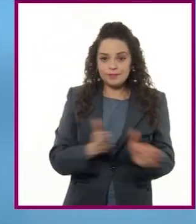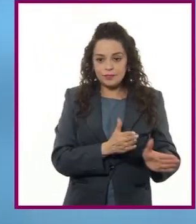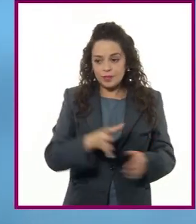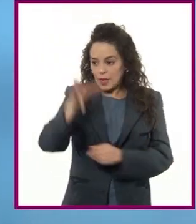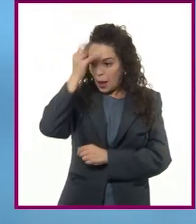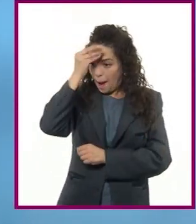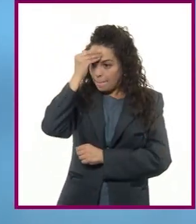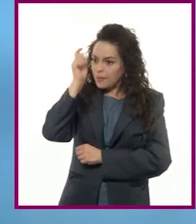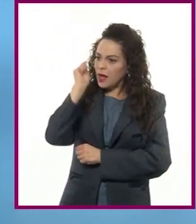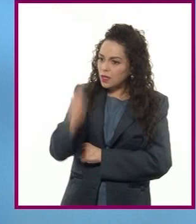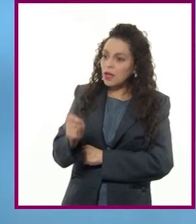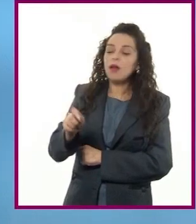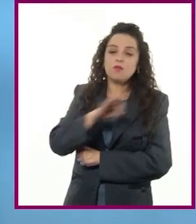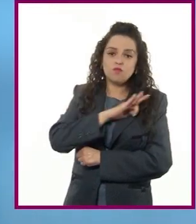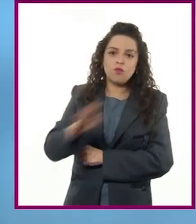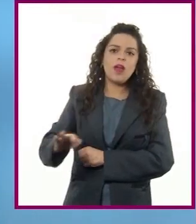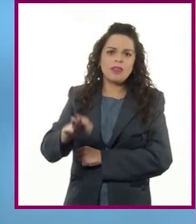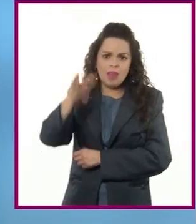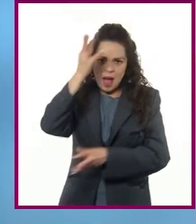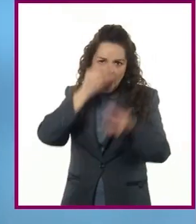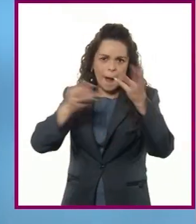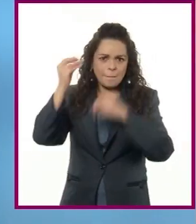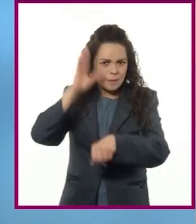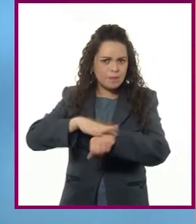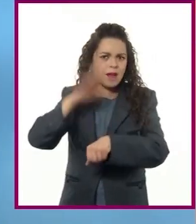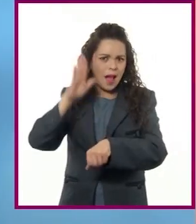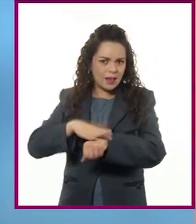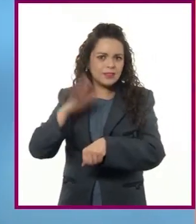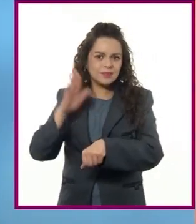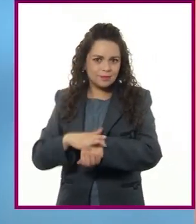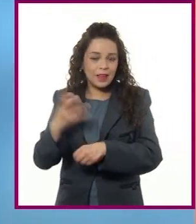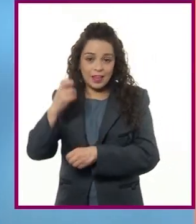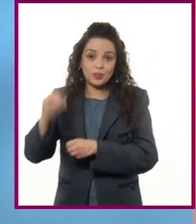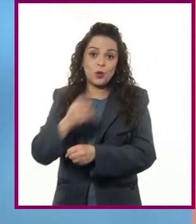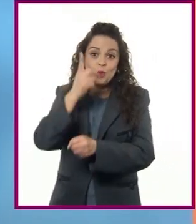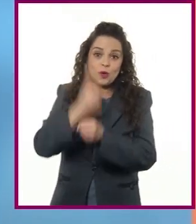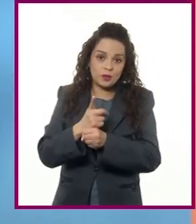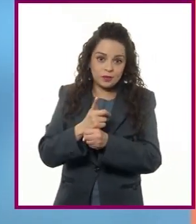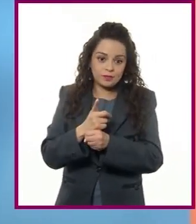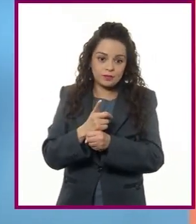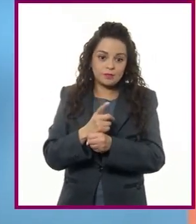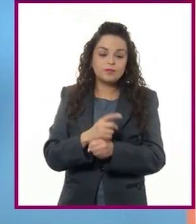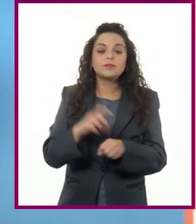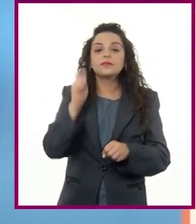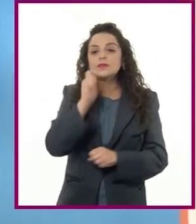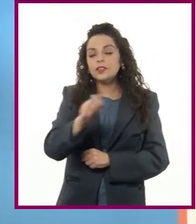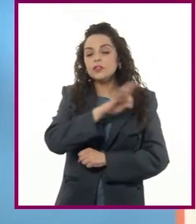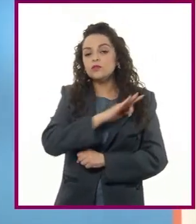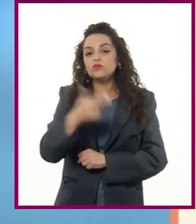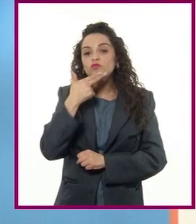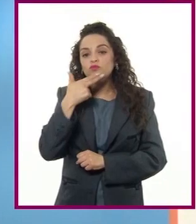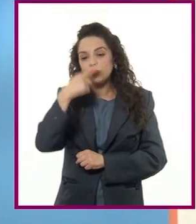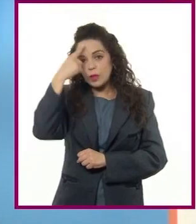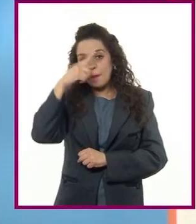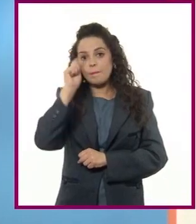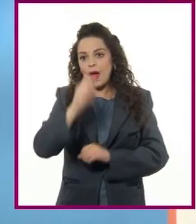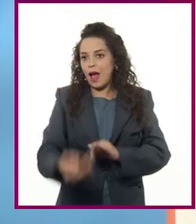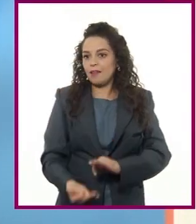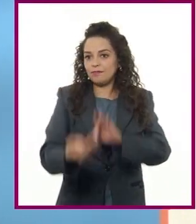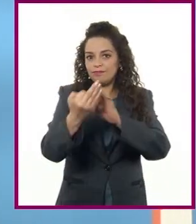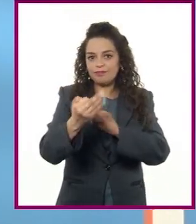una oportunidad de aprendizaje mediante las posturas que podemos utilizar al momento de enfrentar un